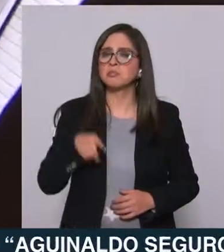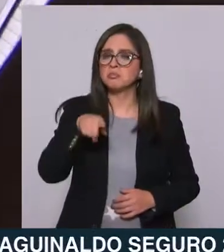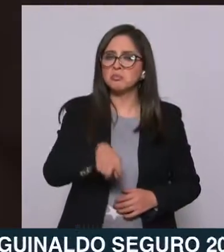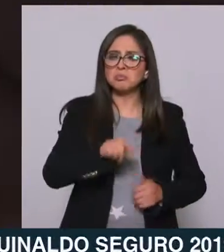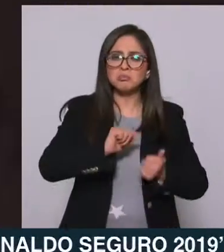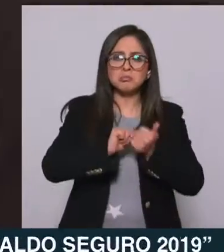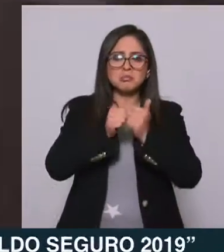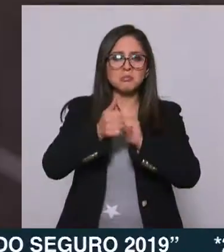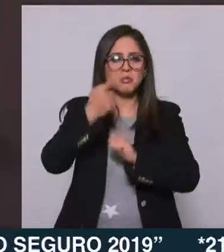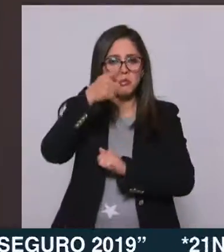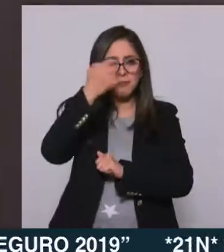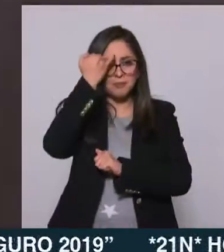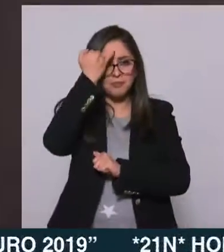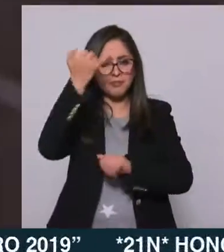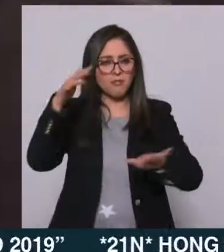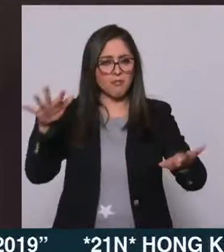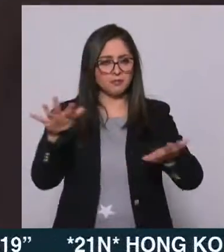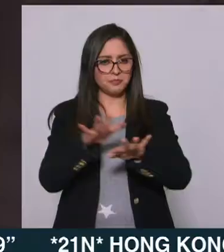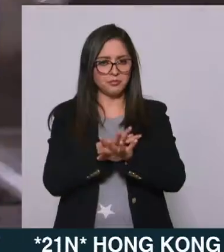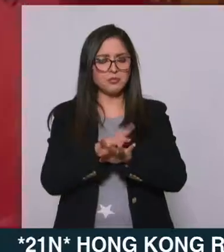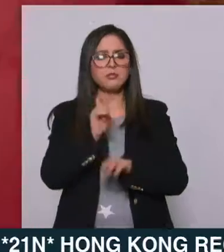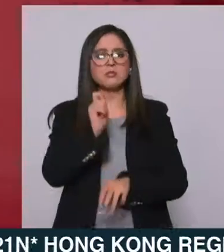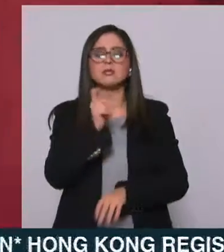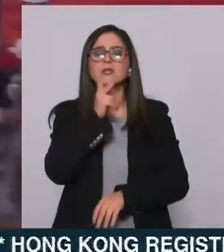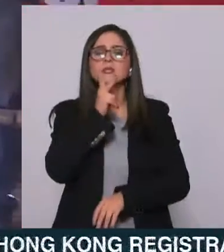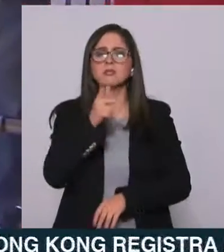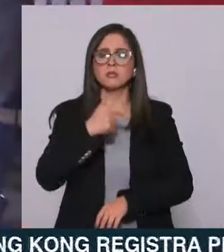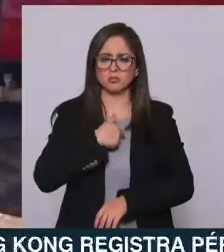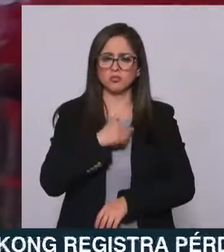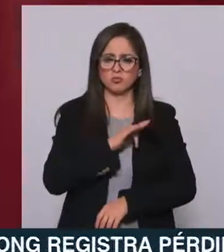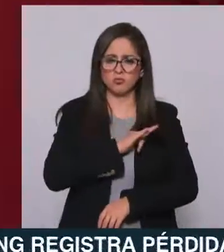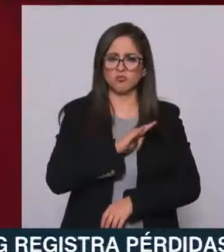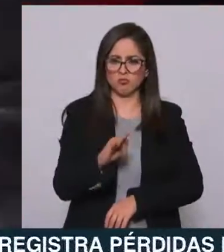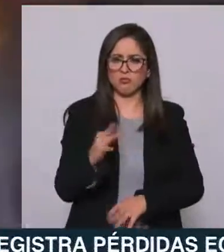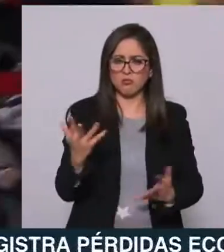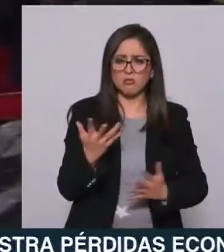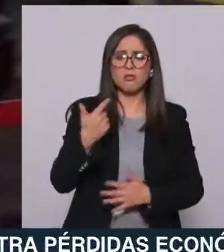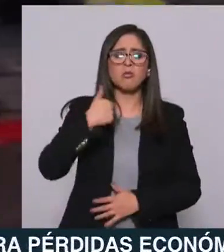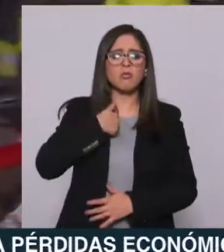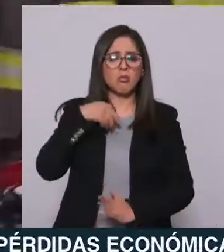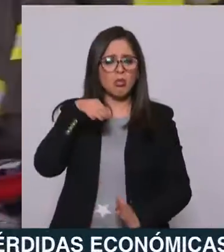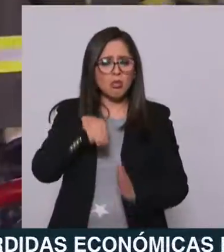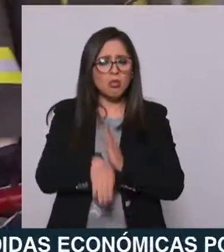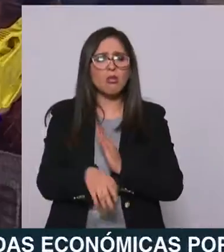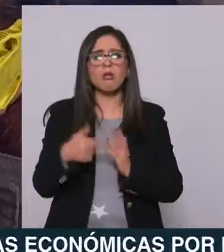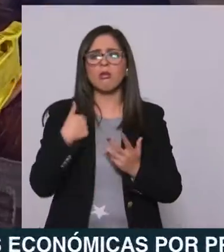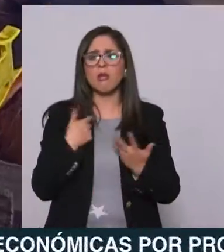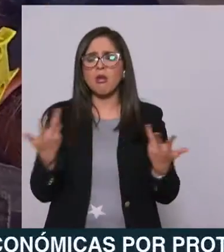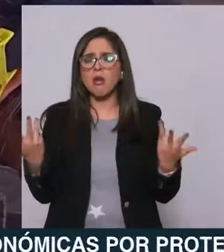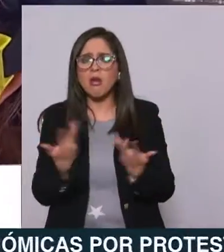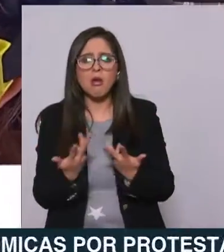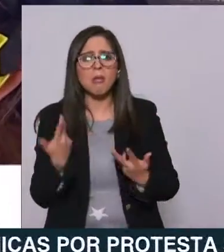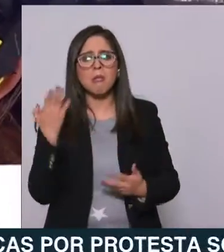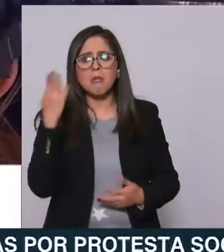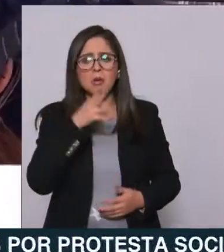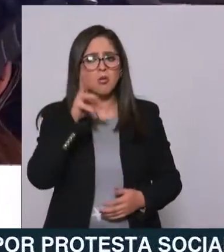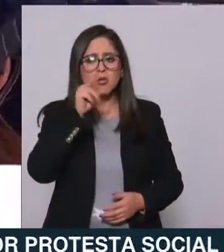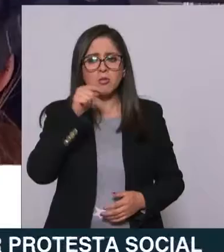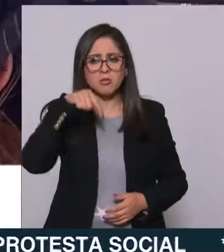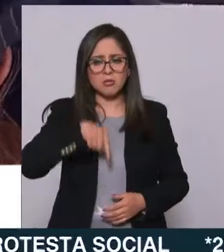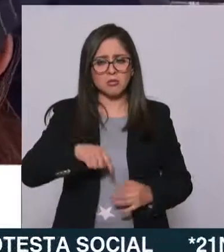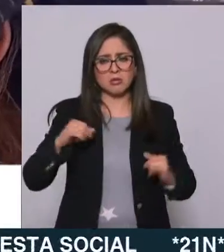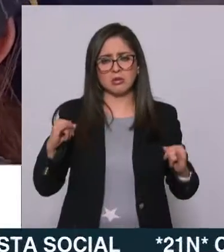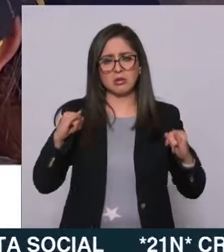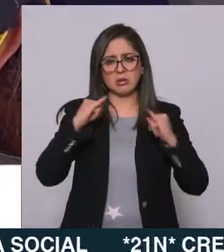perspectiva cambió. El sí puedo para mí vale mucho. Yo no me puedo rendir, yo no puedo dejar en mal a la